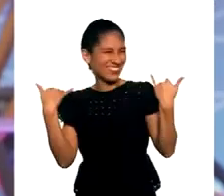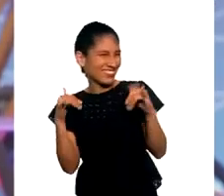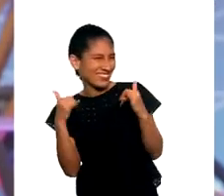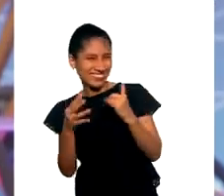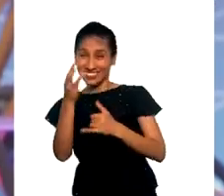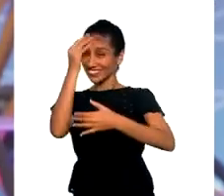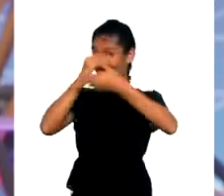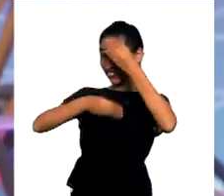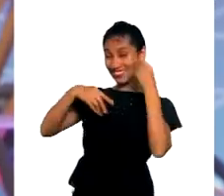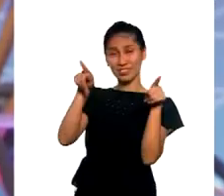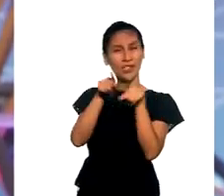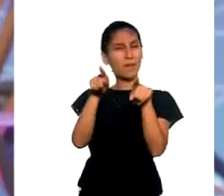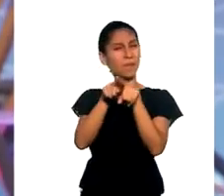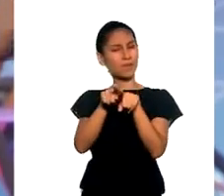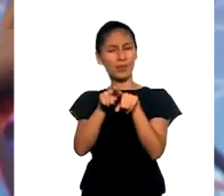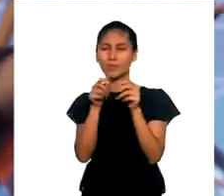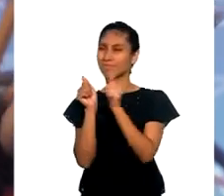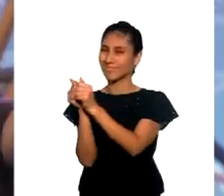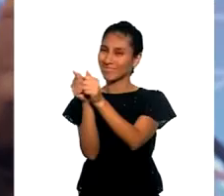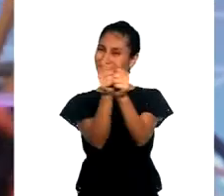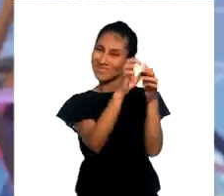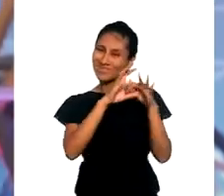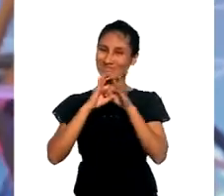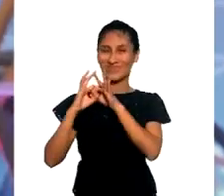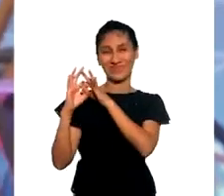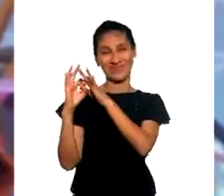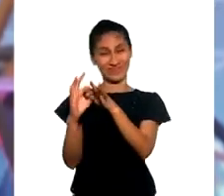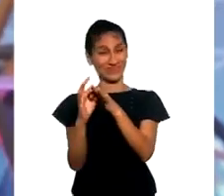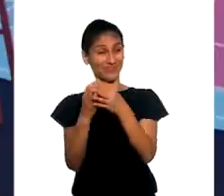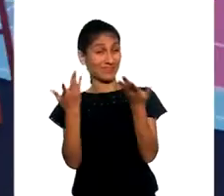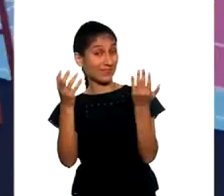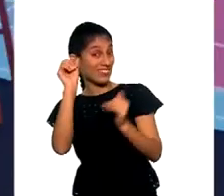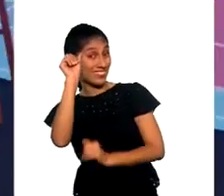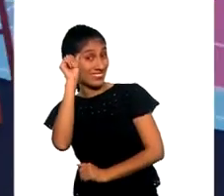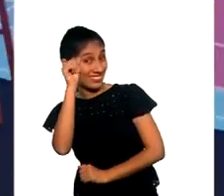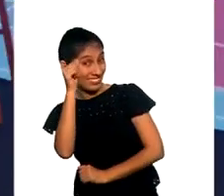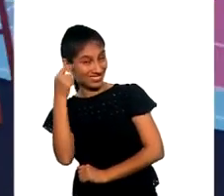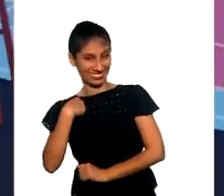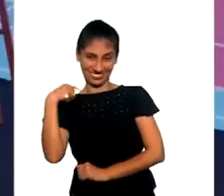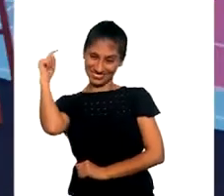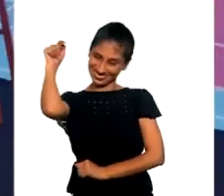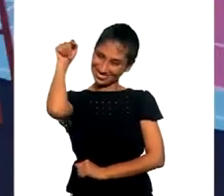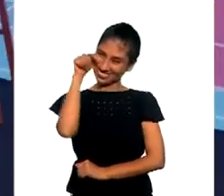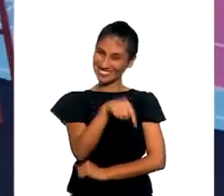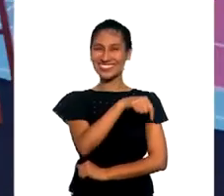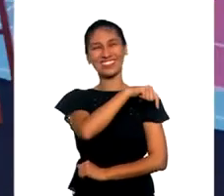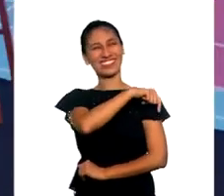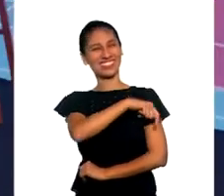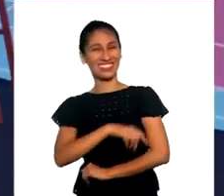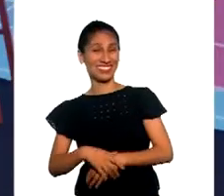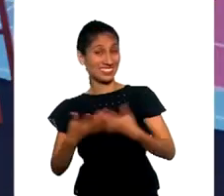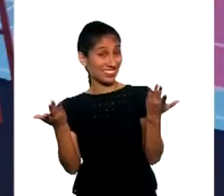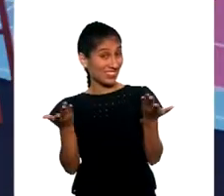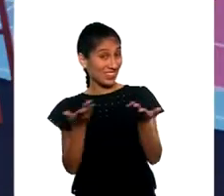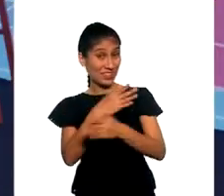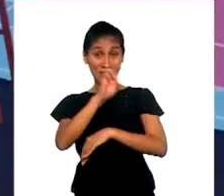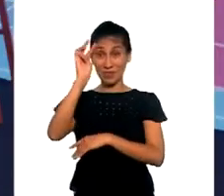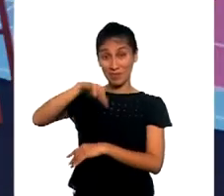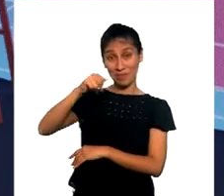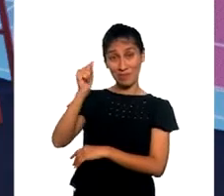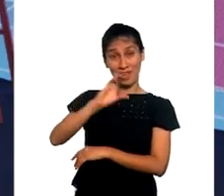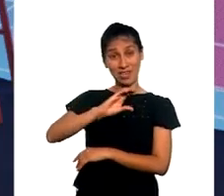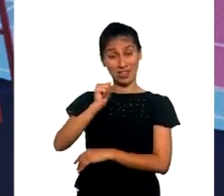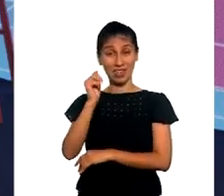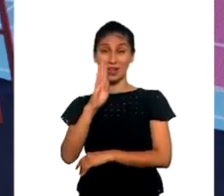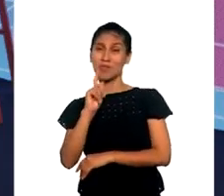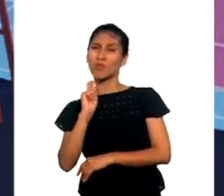aprender y pasar un momento en familia y recuerden que yo estaré aquí con macao